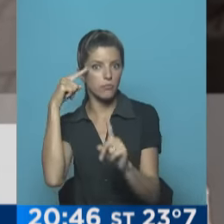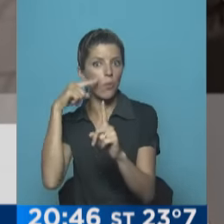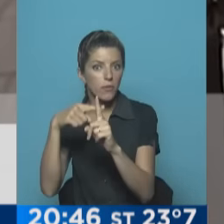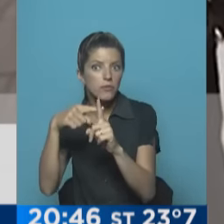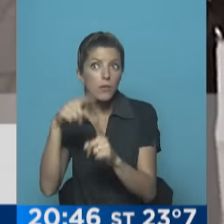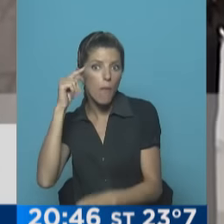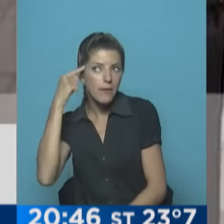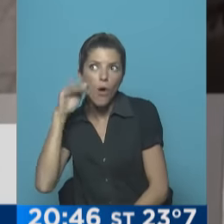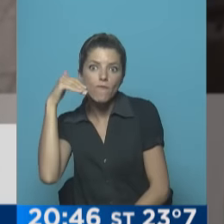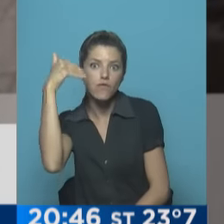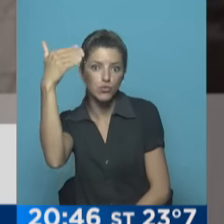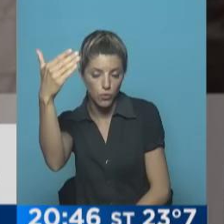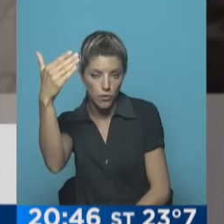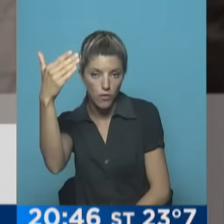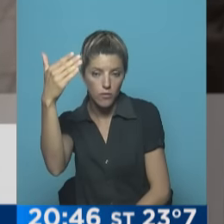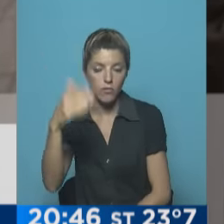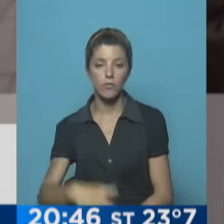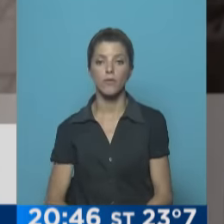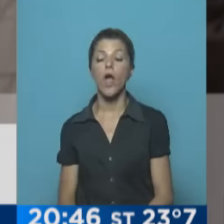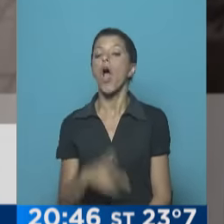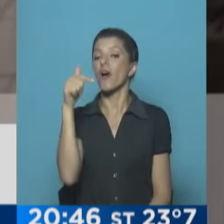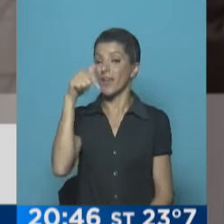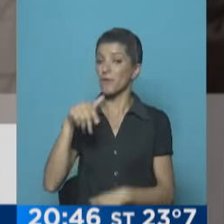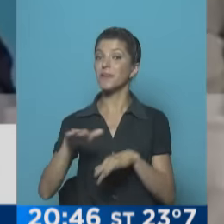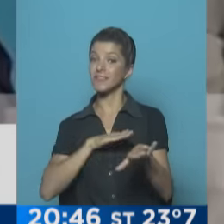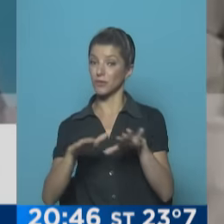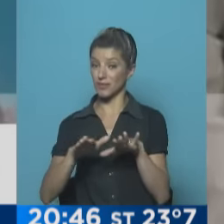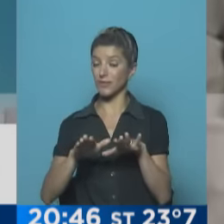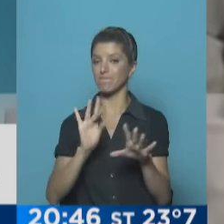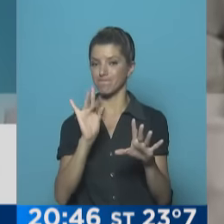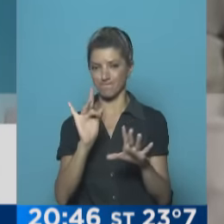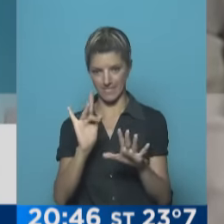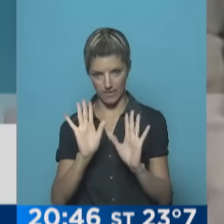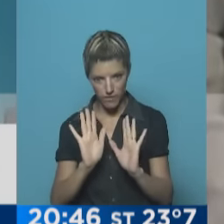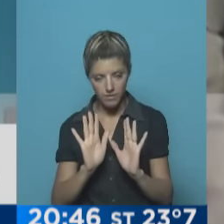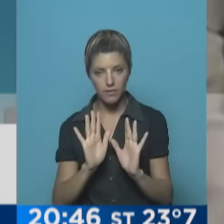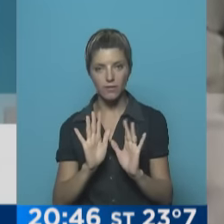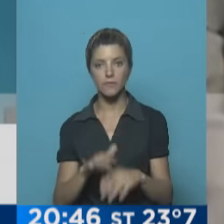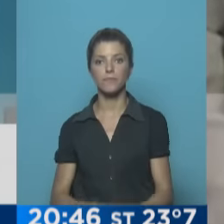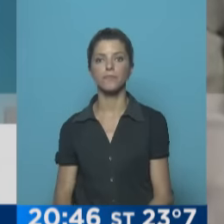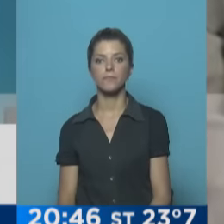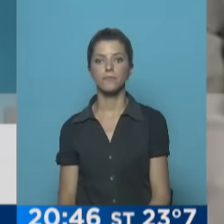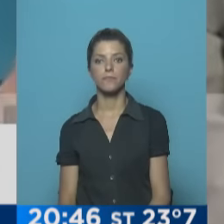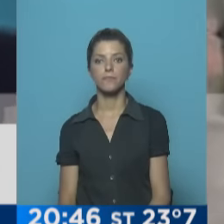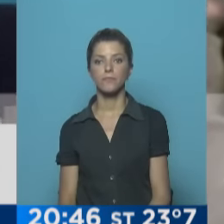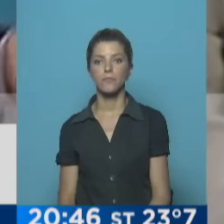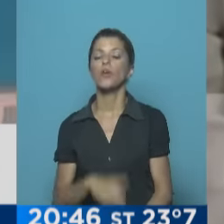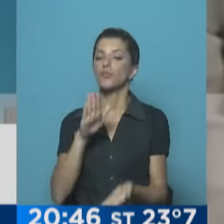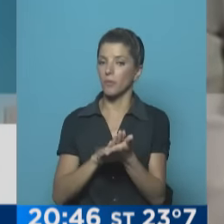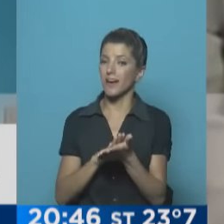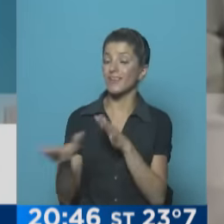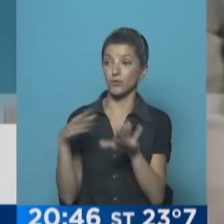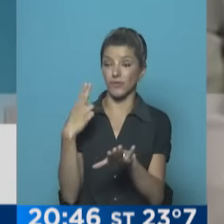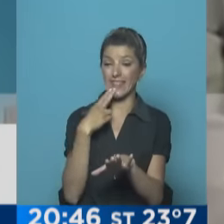futuro, por más que tenemos un presente complicado desde el punto de vista de las restricciones energéticas, de las